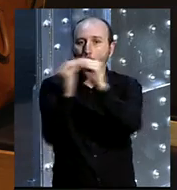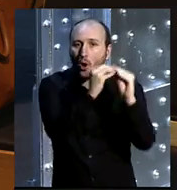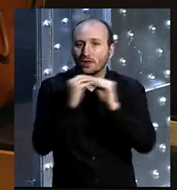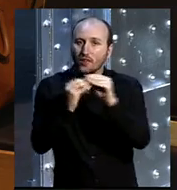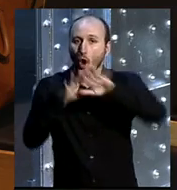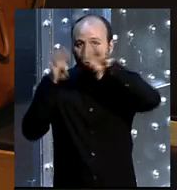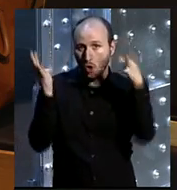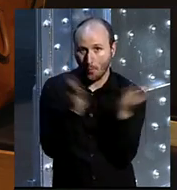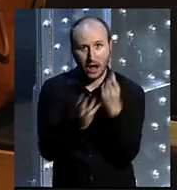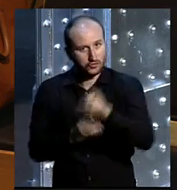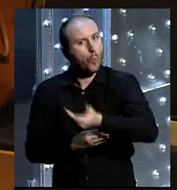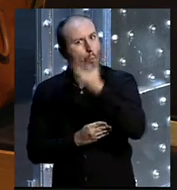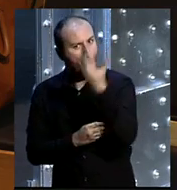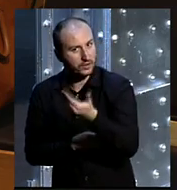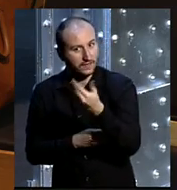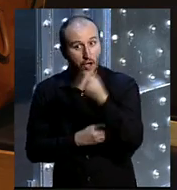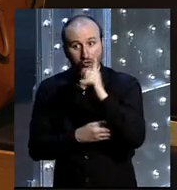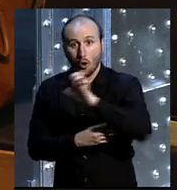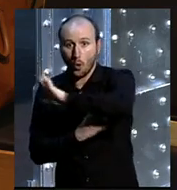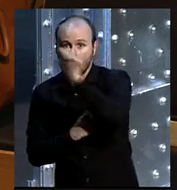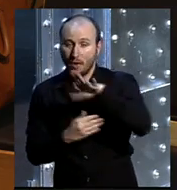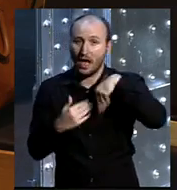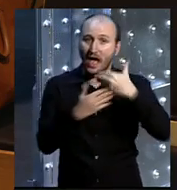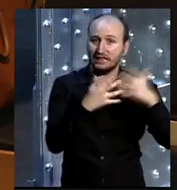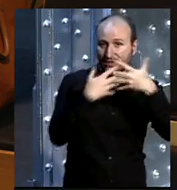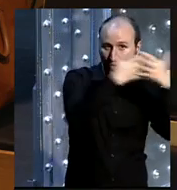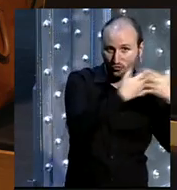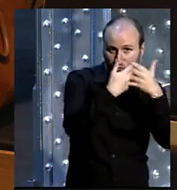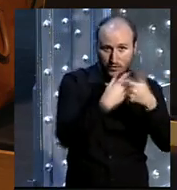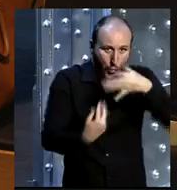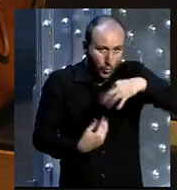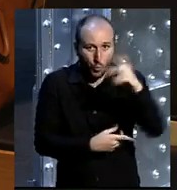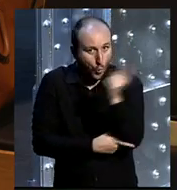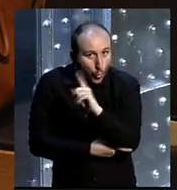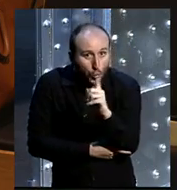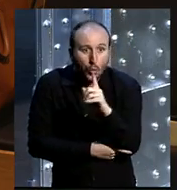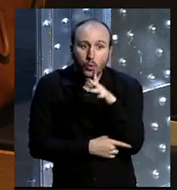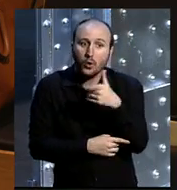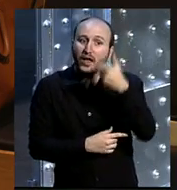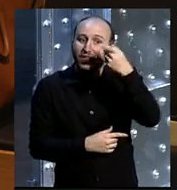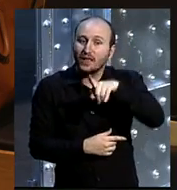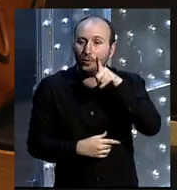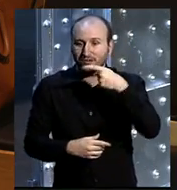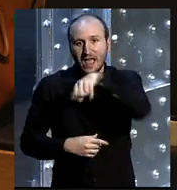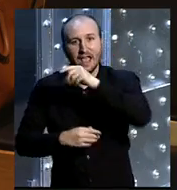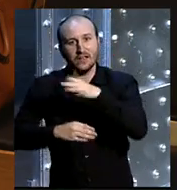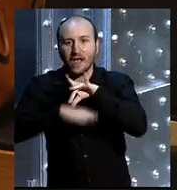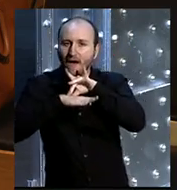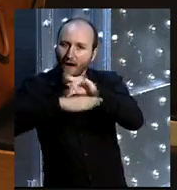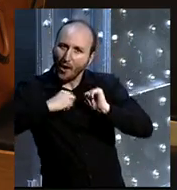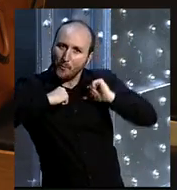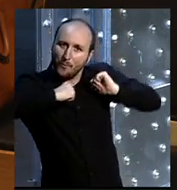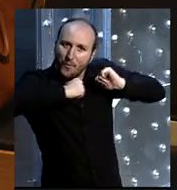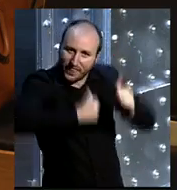fundamental, no solo en dirección Europa-Estados Unidos, porque se quedaría coja por muchos sitios. Igual como impulsores sí, pero no solo,